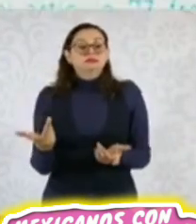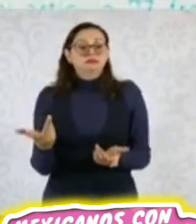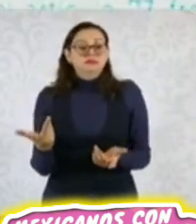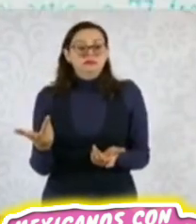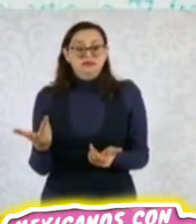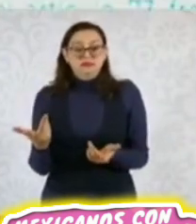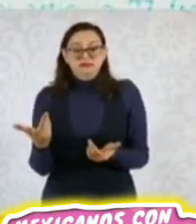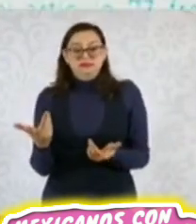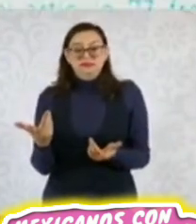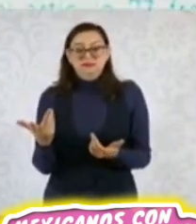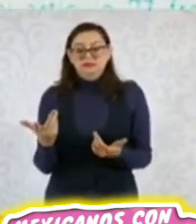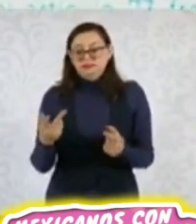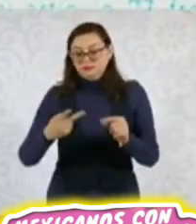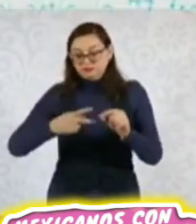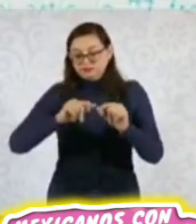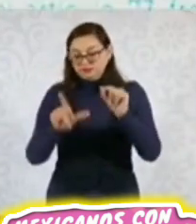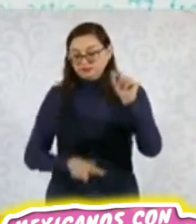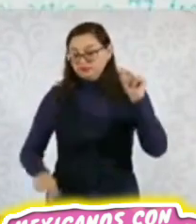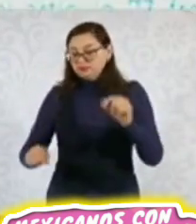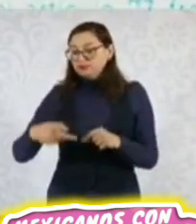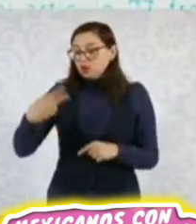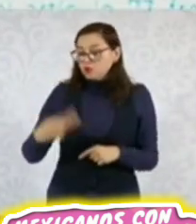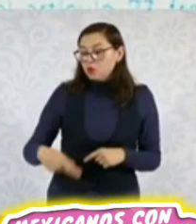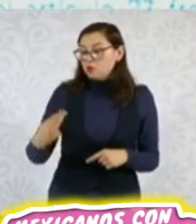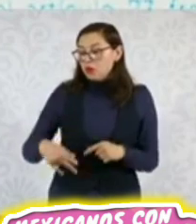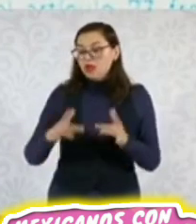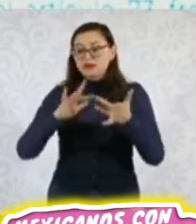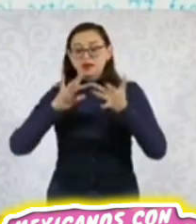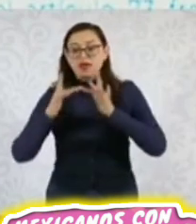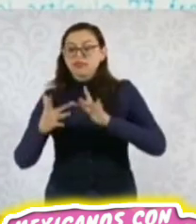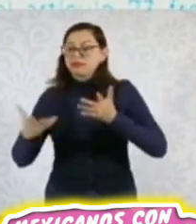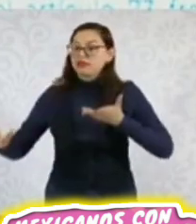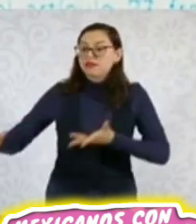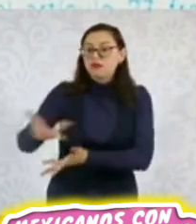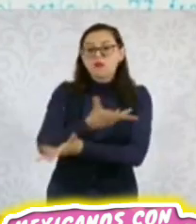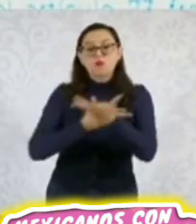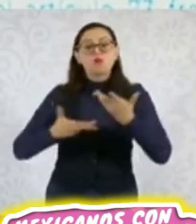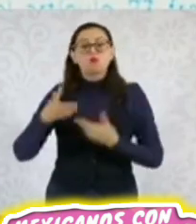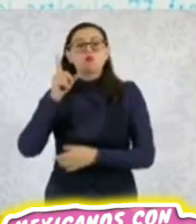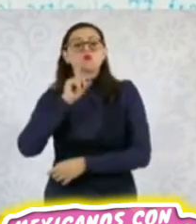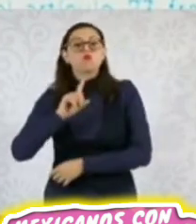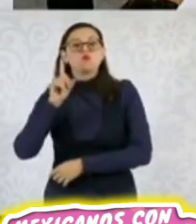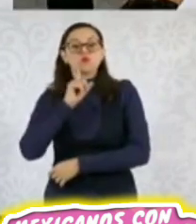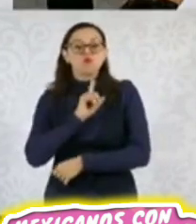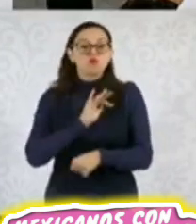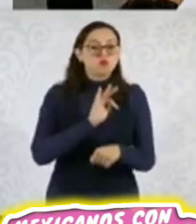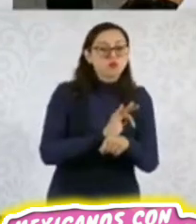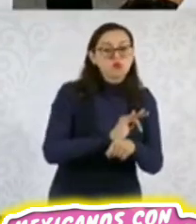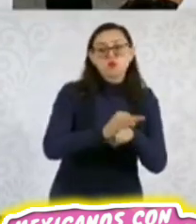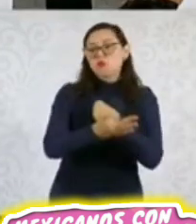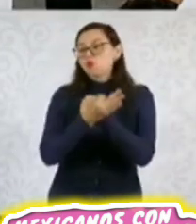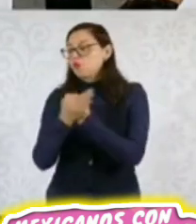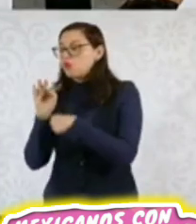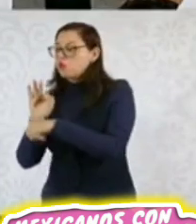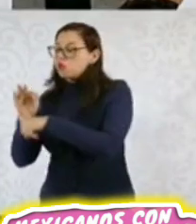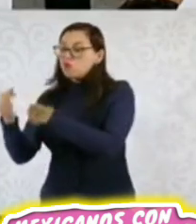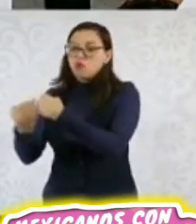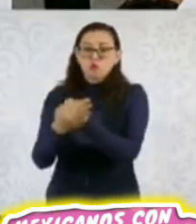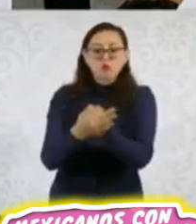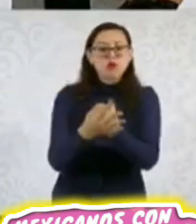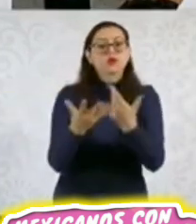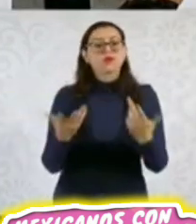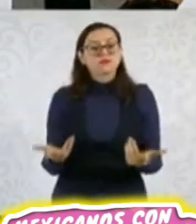llamamos cuidadoras de la patria. ¿Cómo vamos a redactar esta cartilla de mujeres? Pues les pedimos a las compañeras que